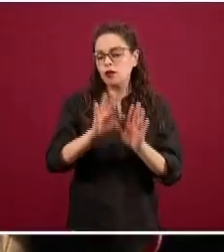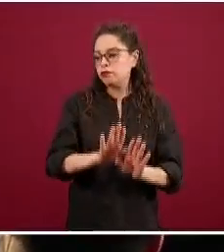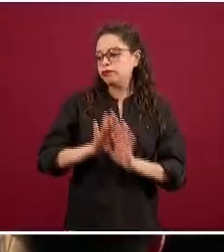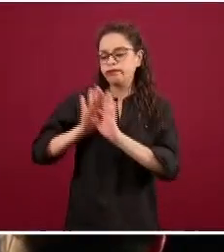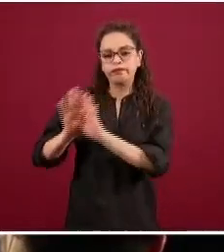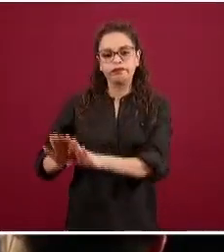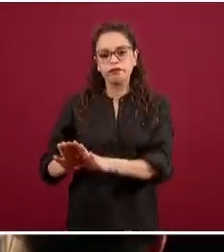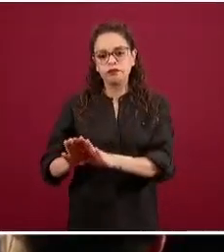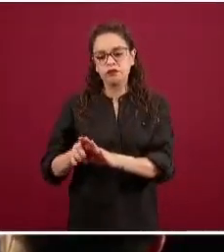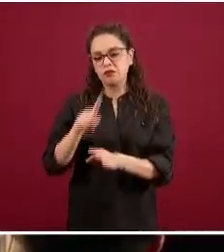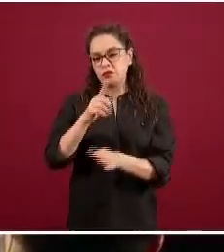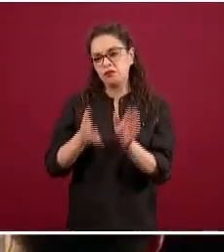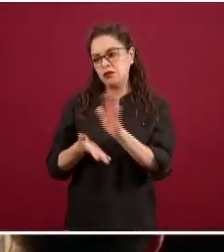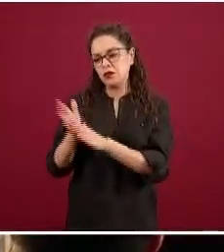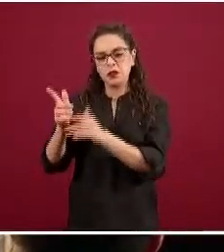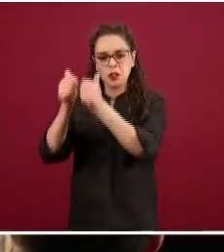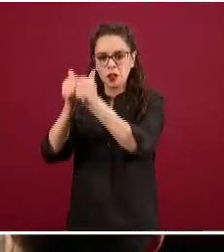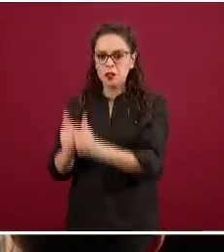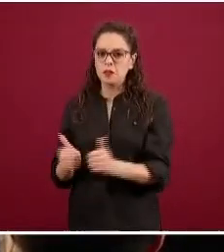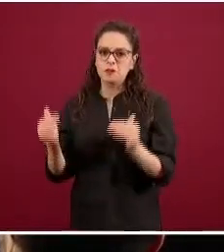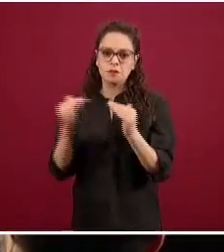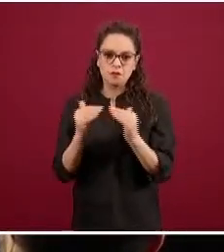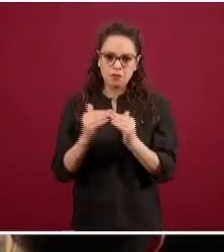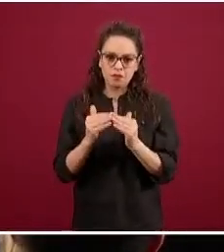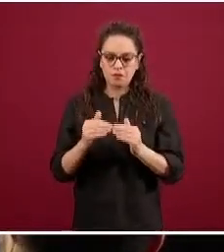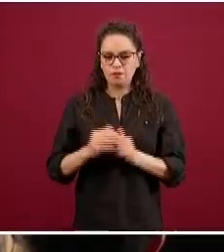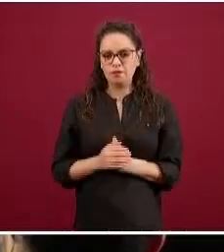para restablecerse como el 80% de los